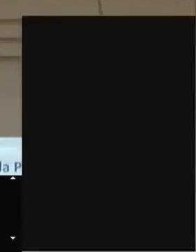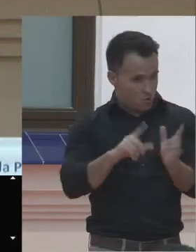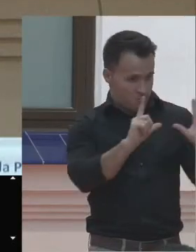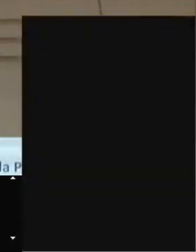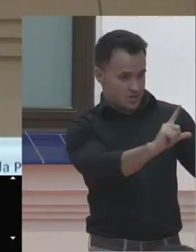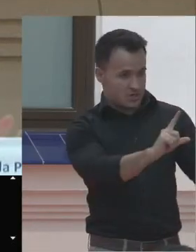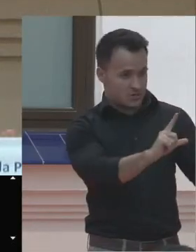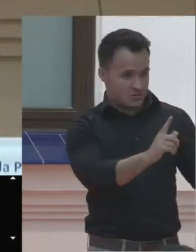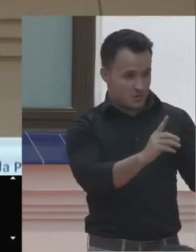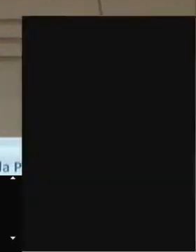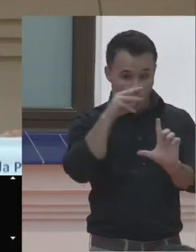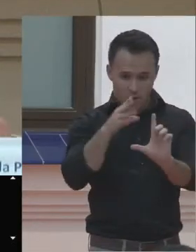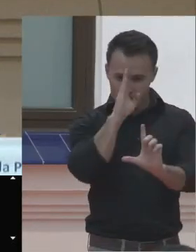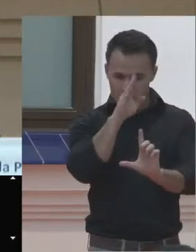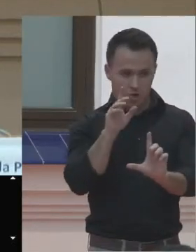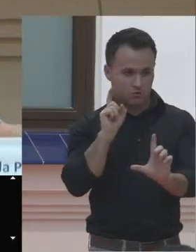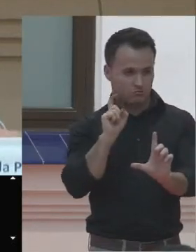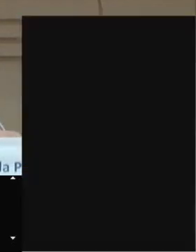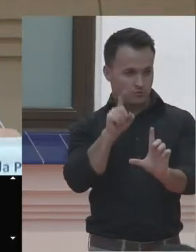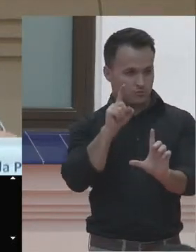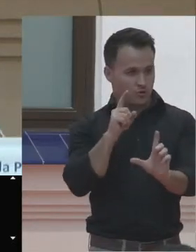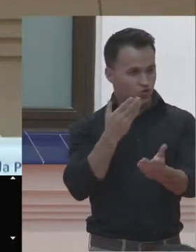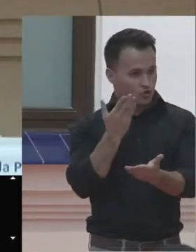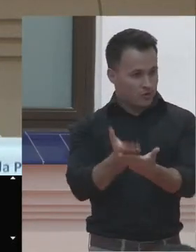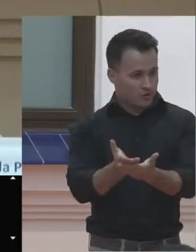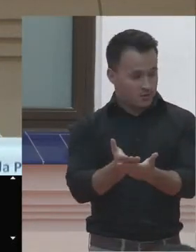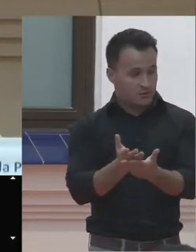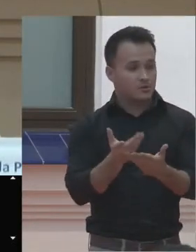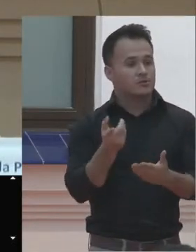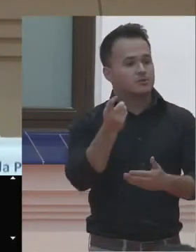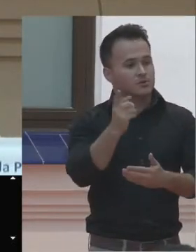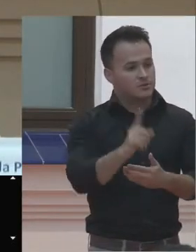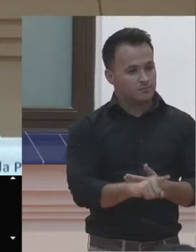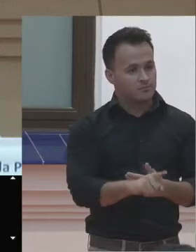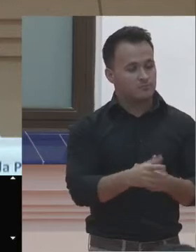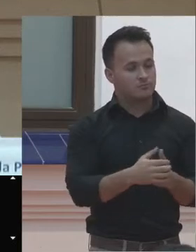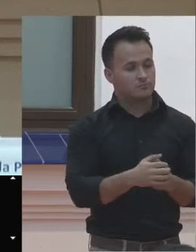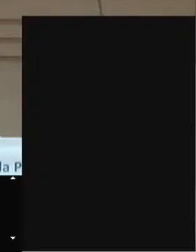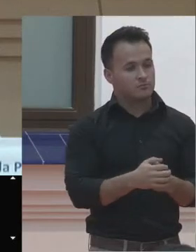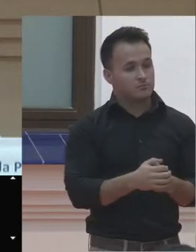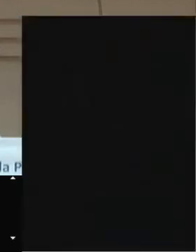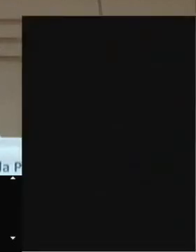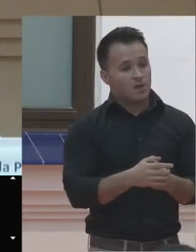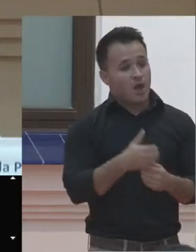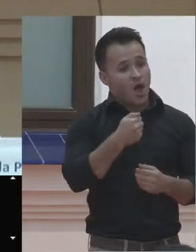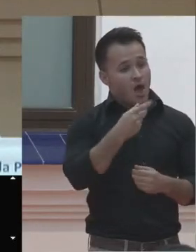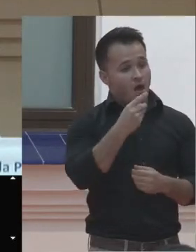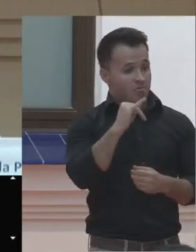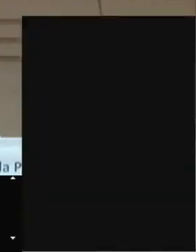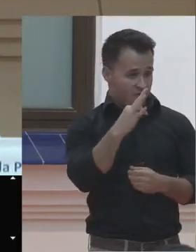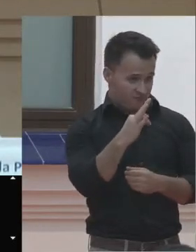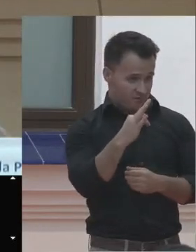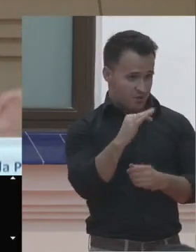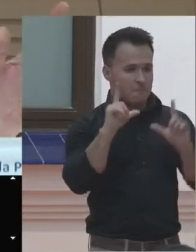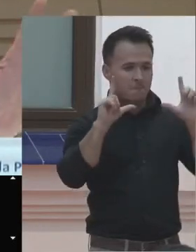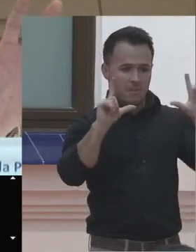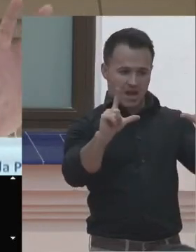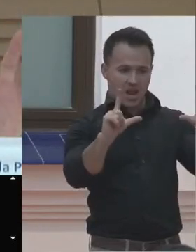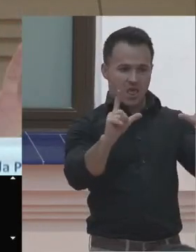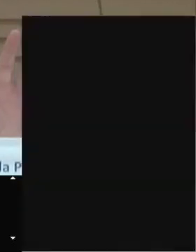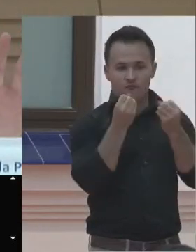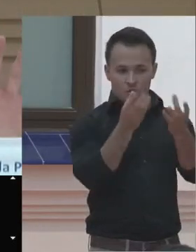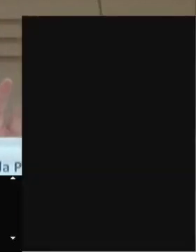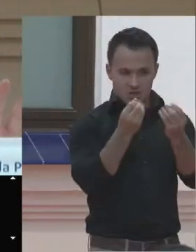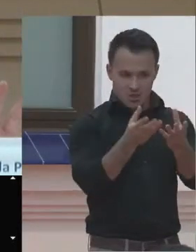propia página web, pues no es conocido. De la misma manera lo tiene desarrollado también Adif, con unos paneles